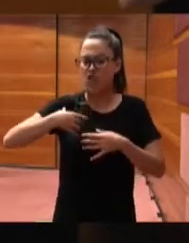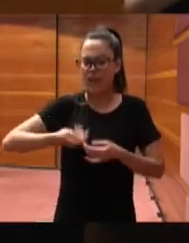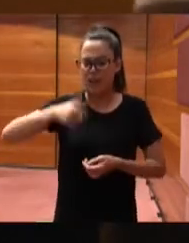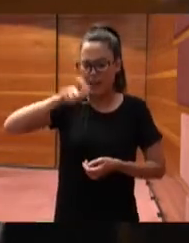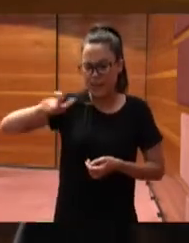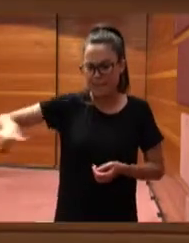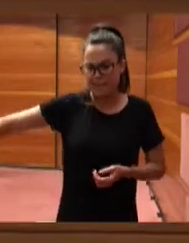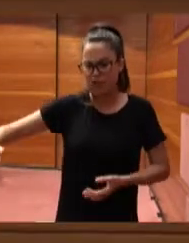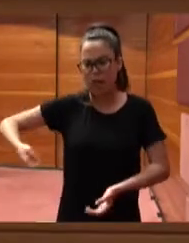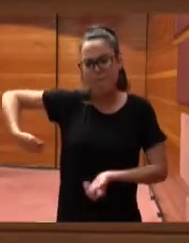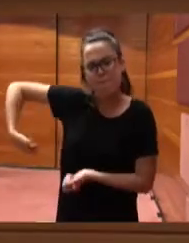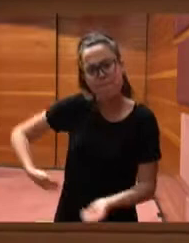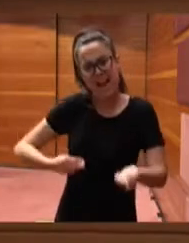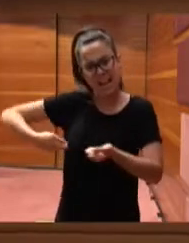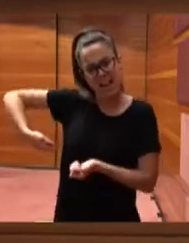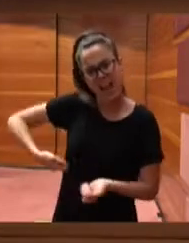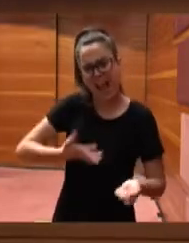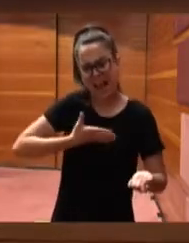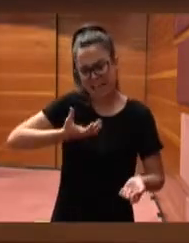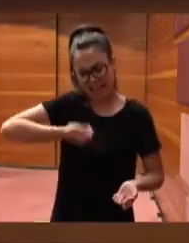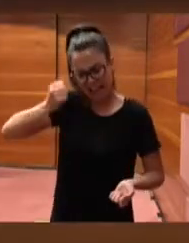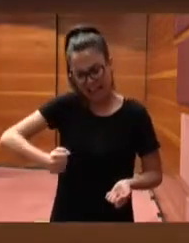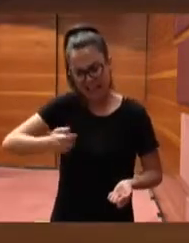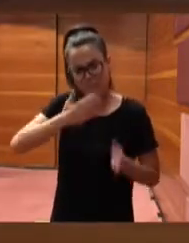gente limpiara nieve, ¿no? De las aceras.